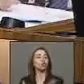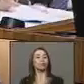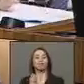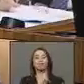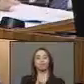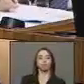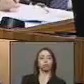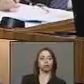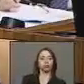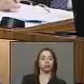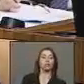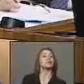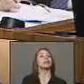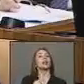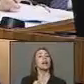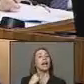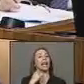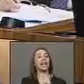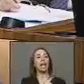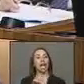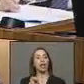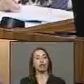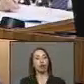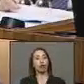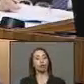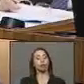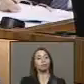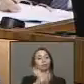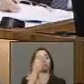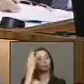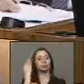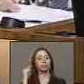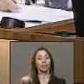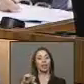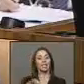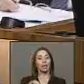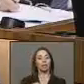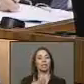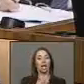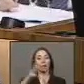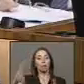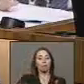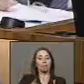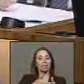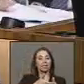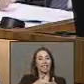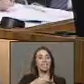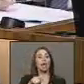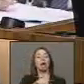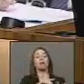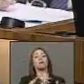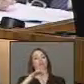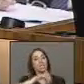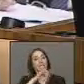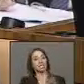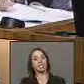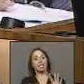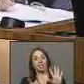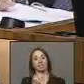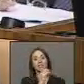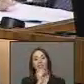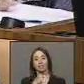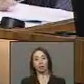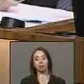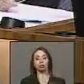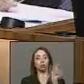tradujo que solo en Quellón, por entonces considerada la capital pesquera acuícola del país, el 60%